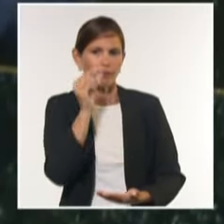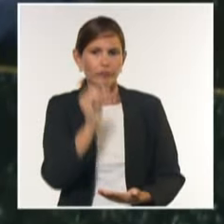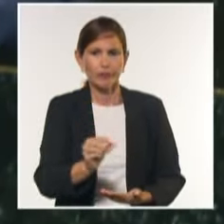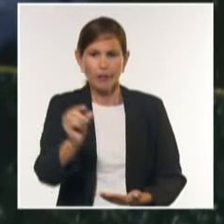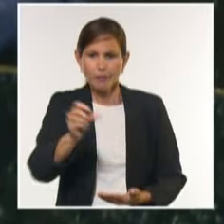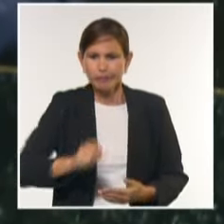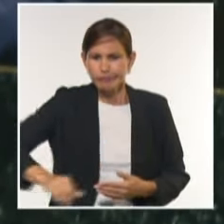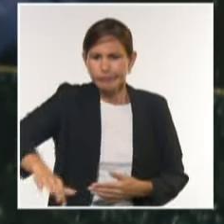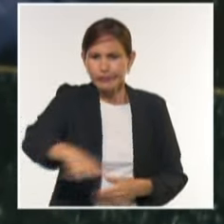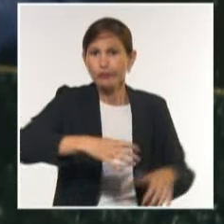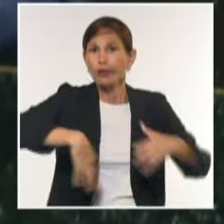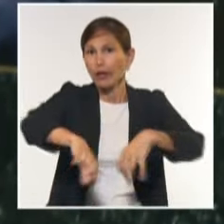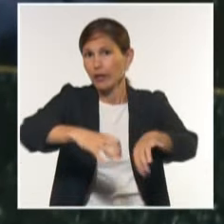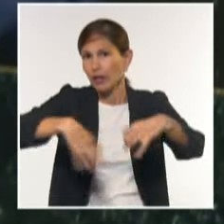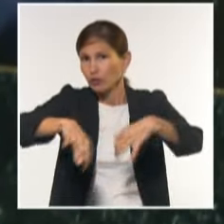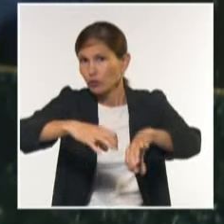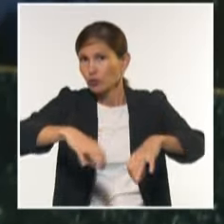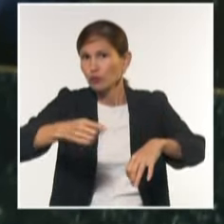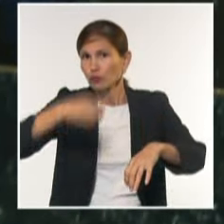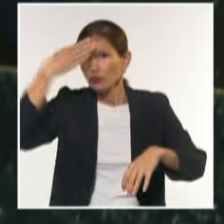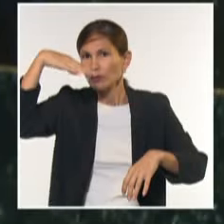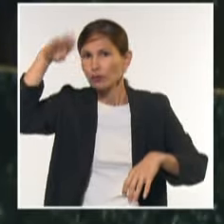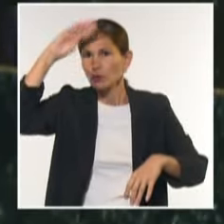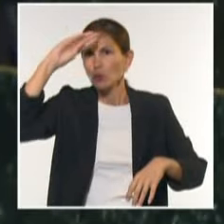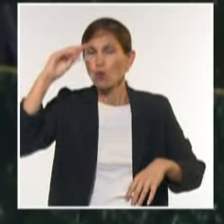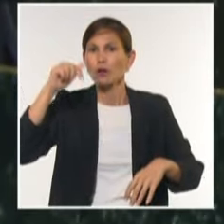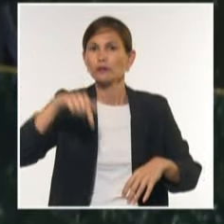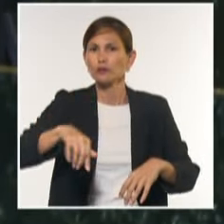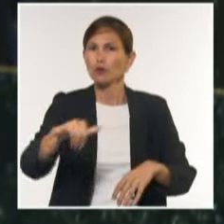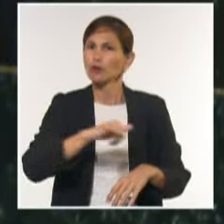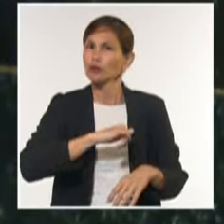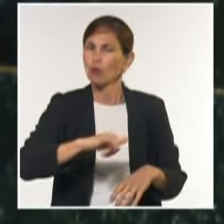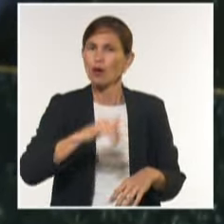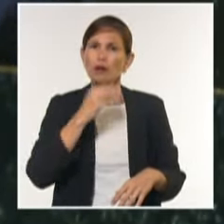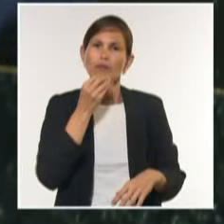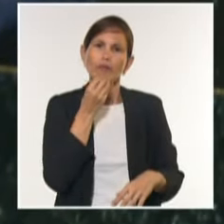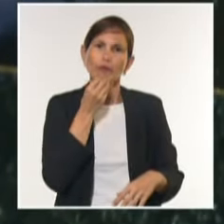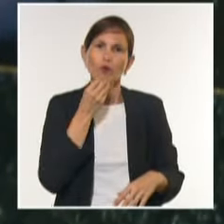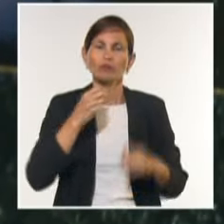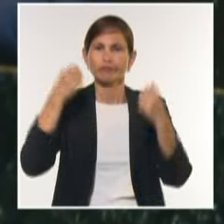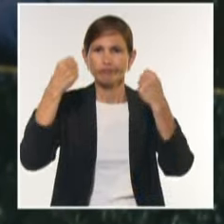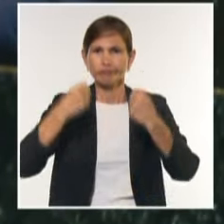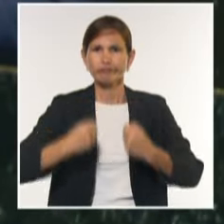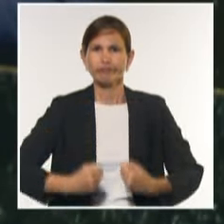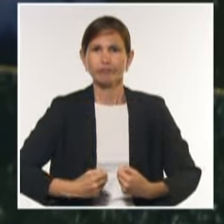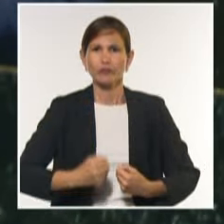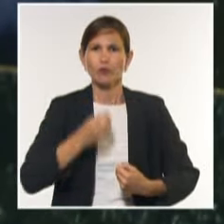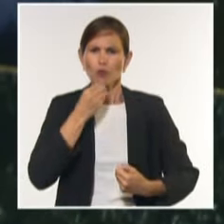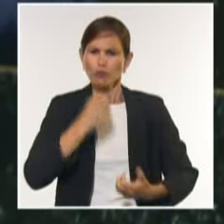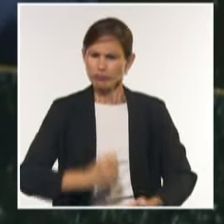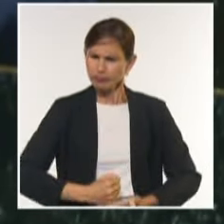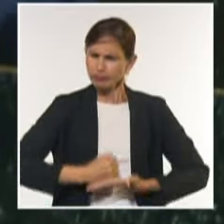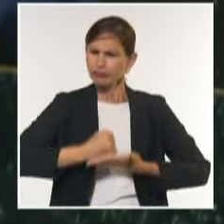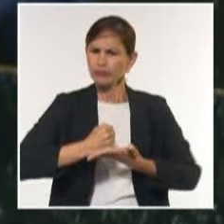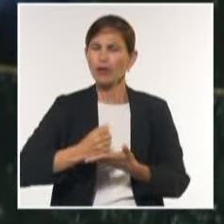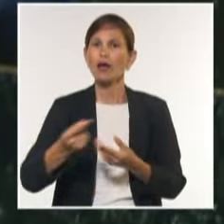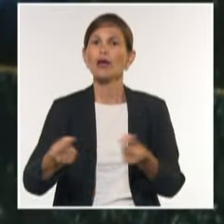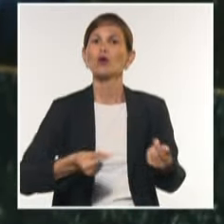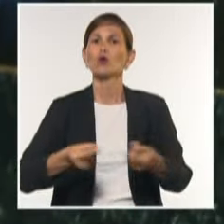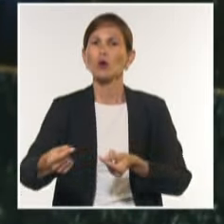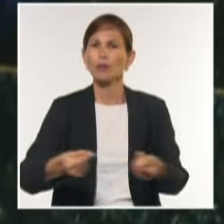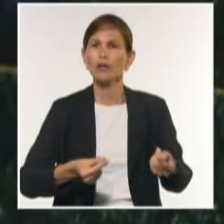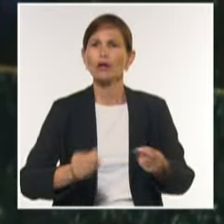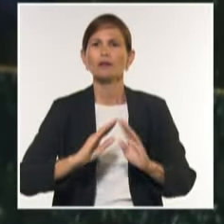sus propios ciudadanos, sino también la seguridad y sostenibilidad del